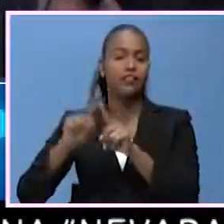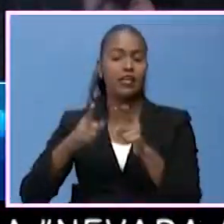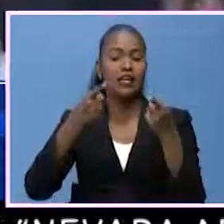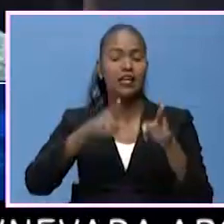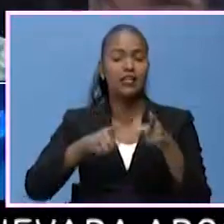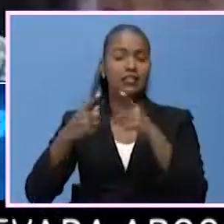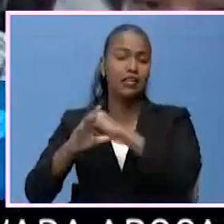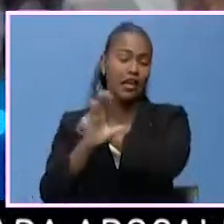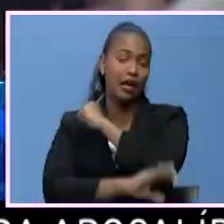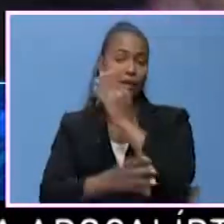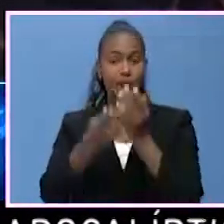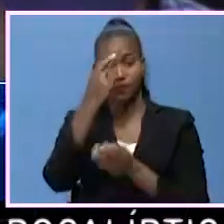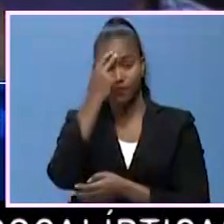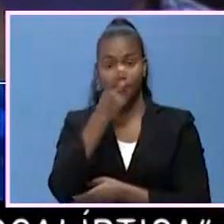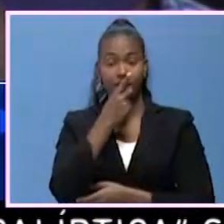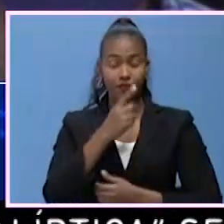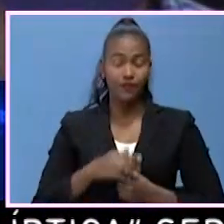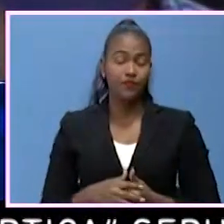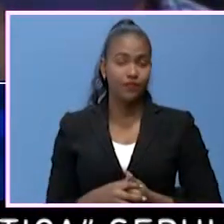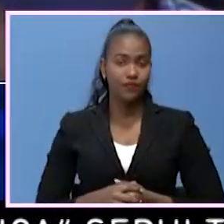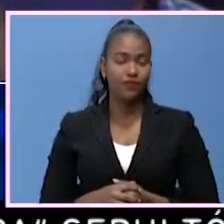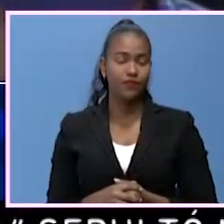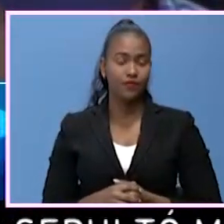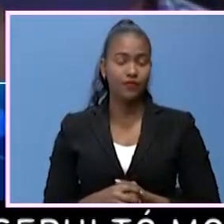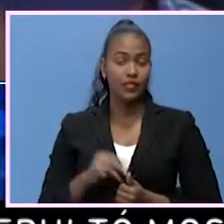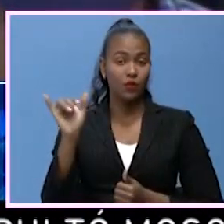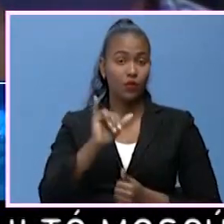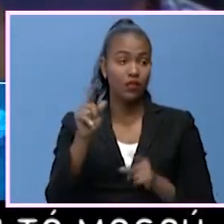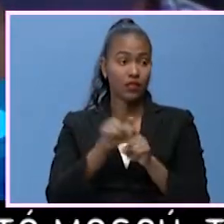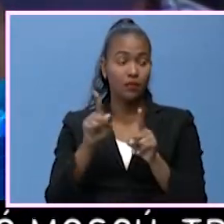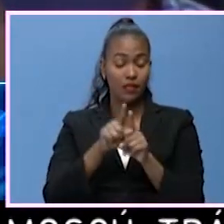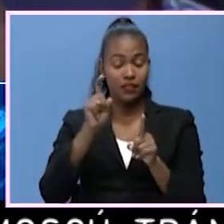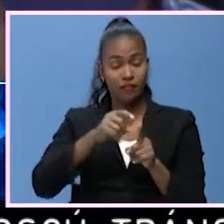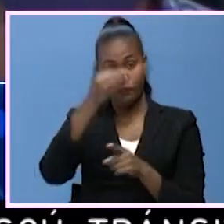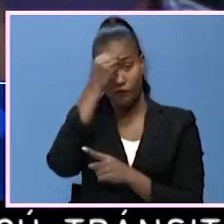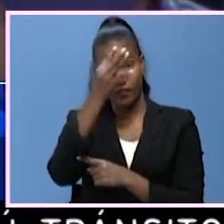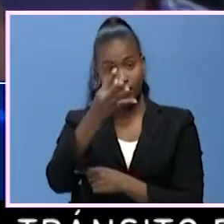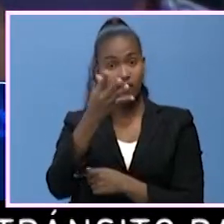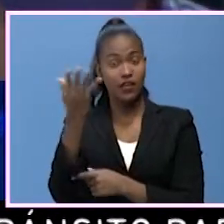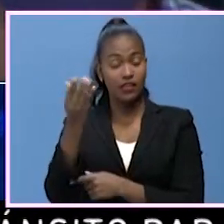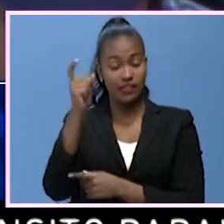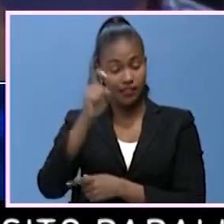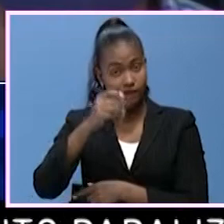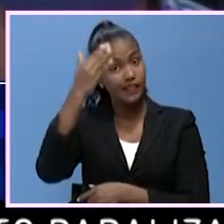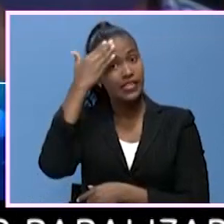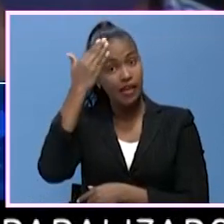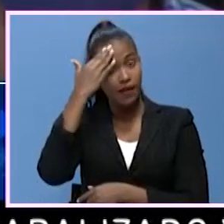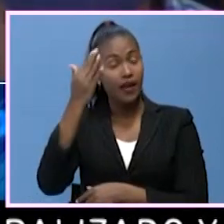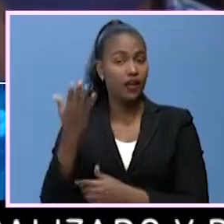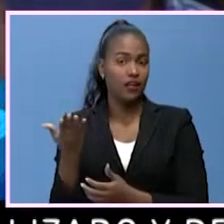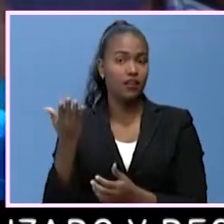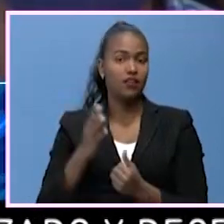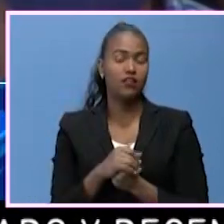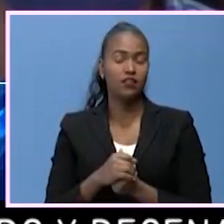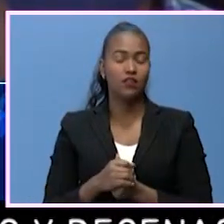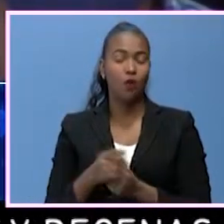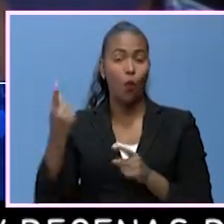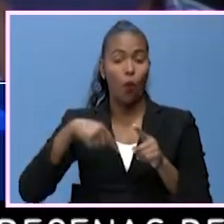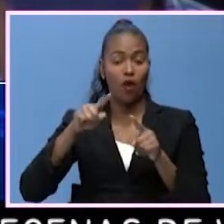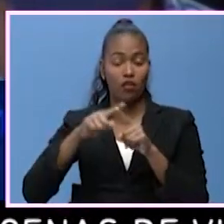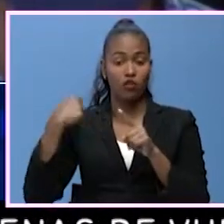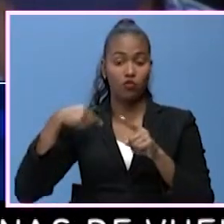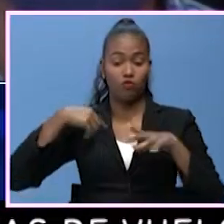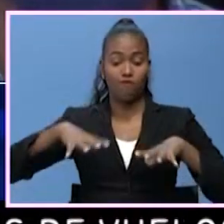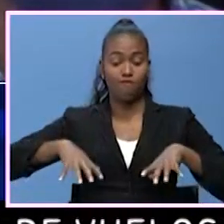campos del país. Al mismo tiempo también hay que decir y reconocer que al llegar